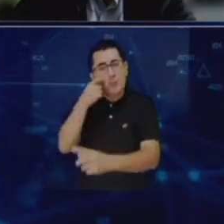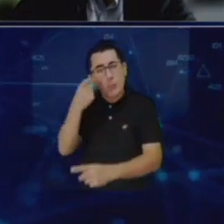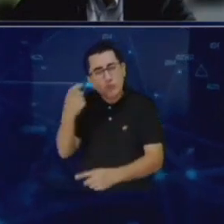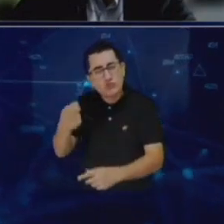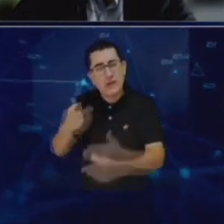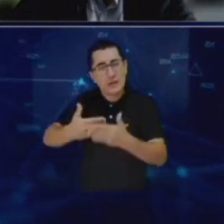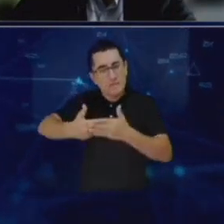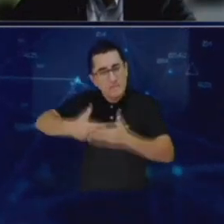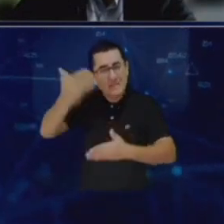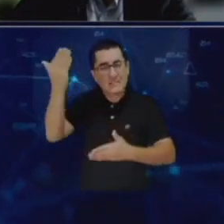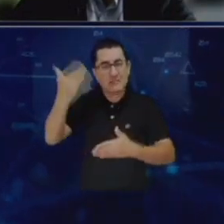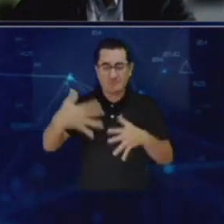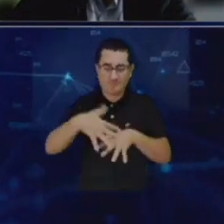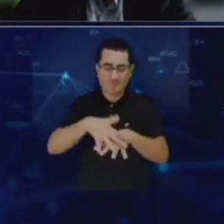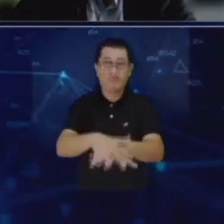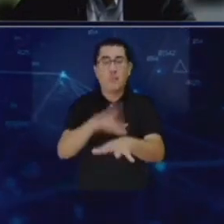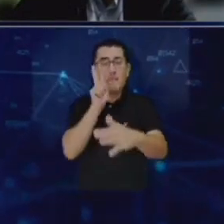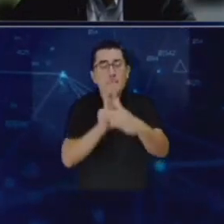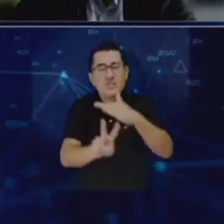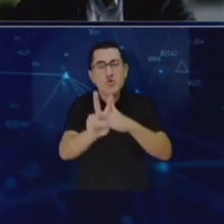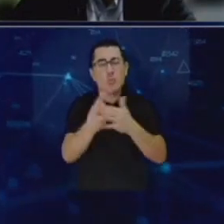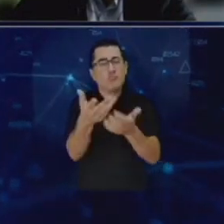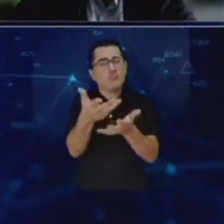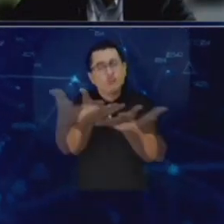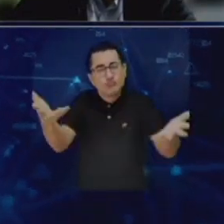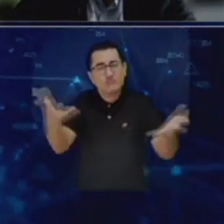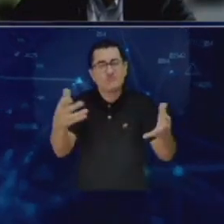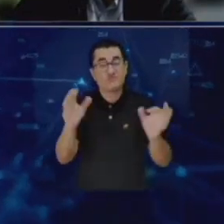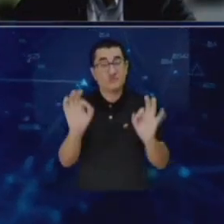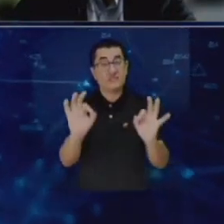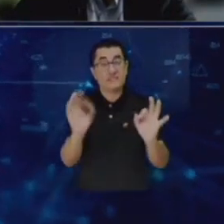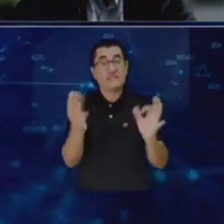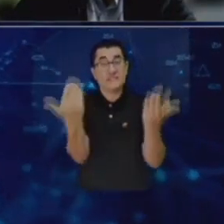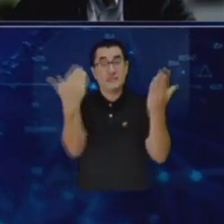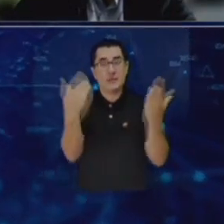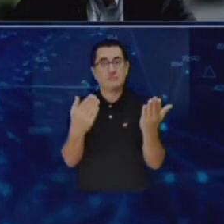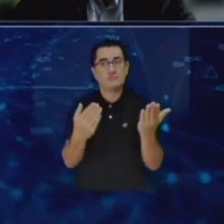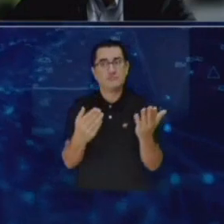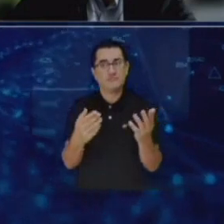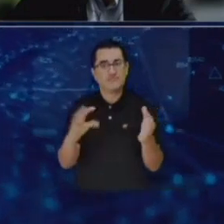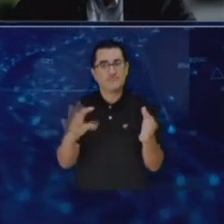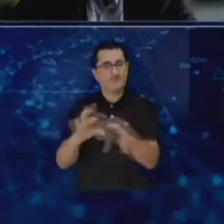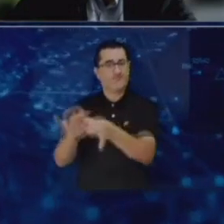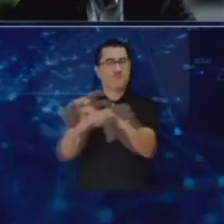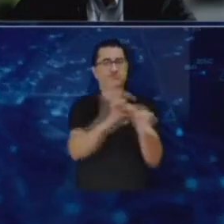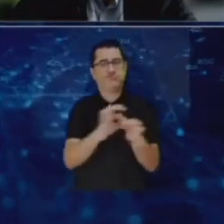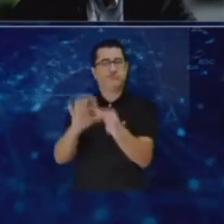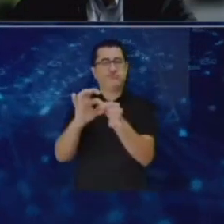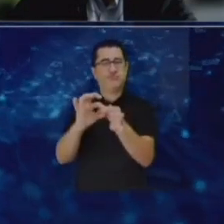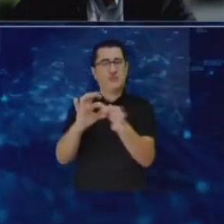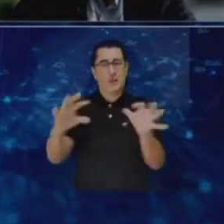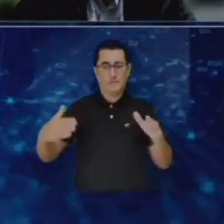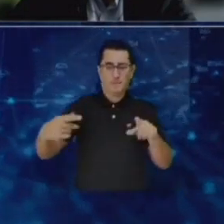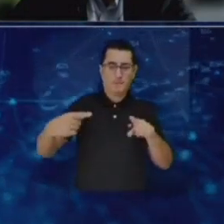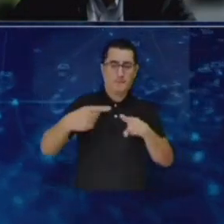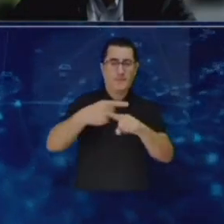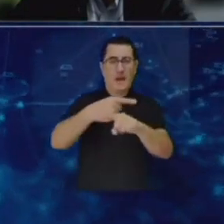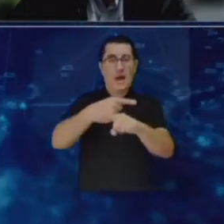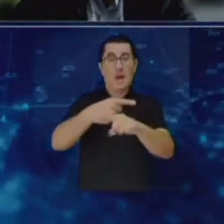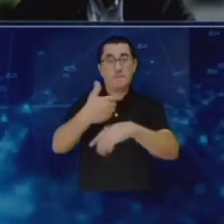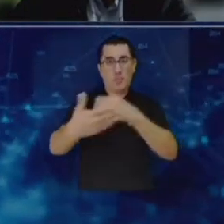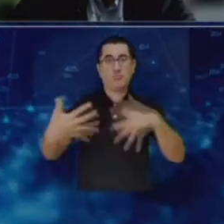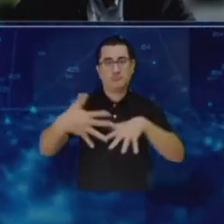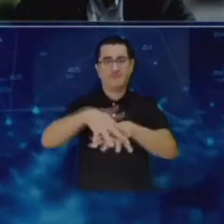a integrar visiones que puedan ser convergentes para posteriormente trabajar en lo que son